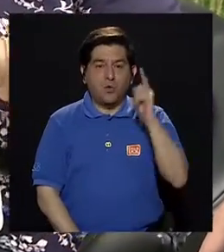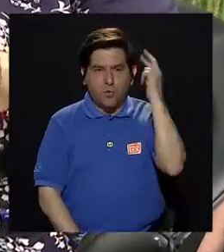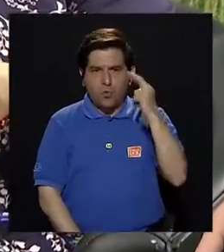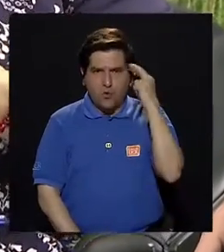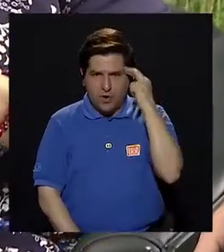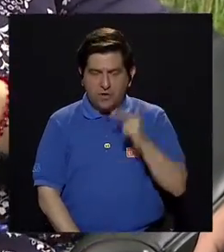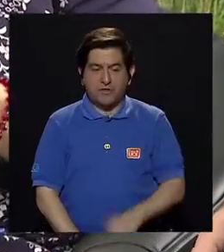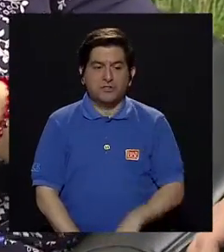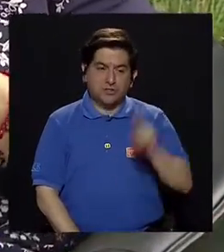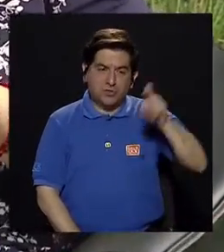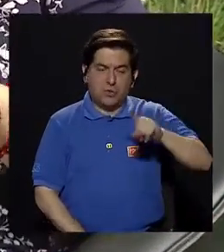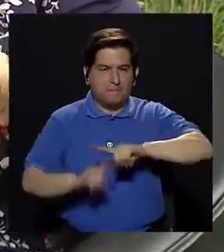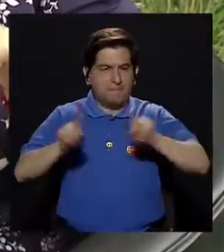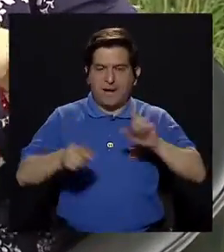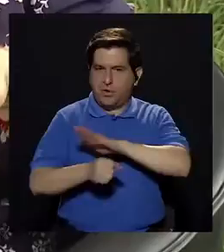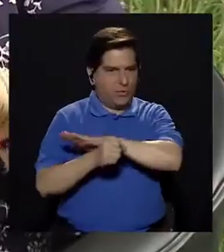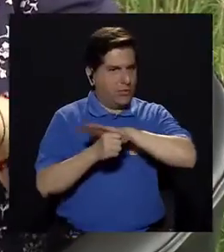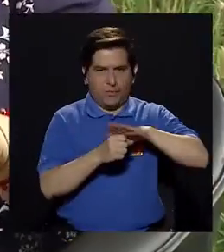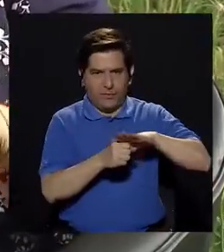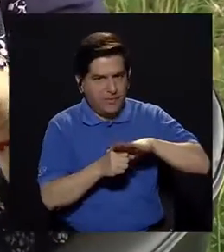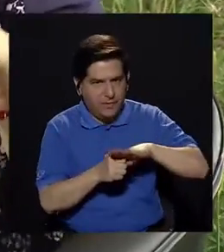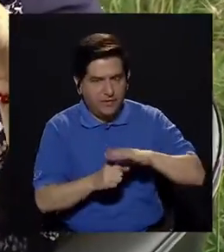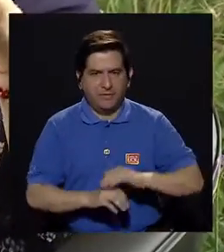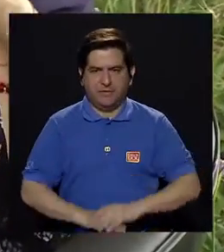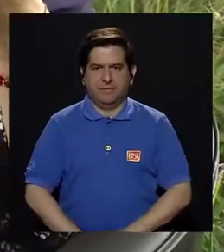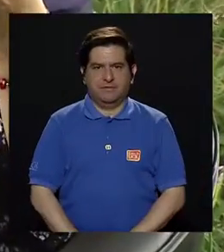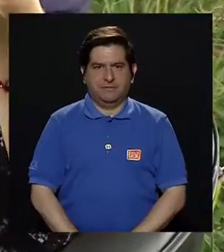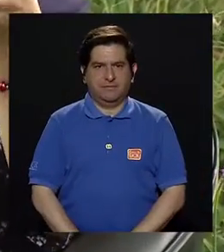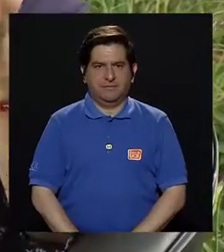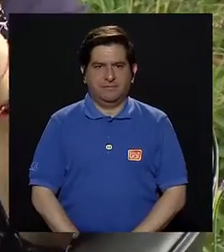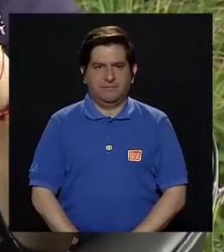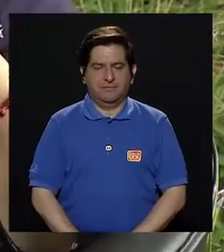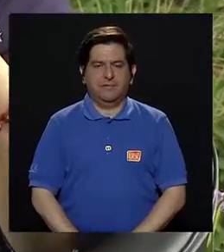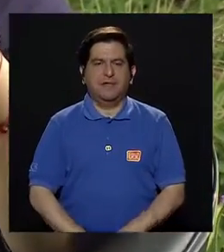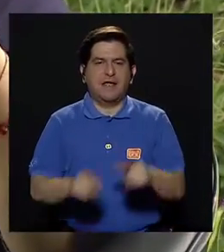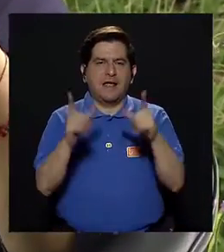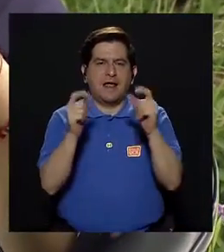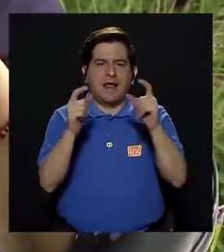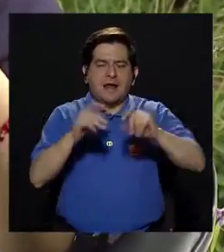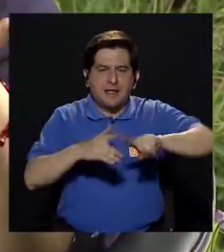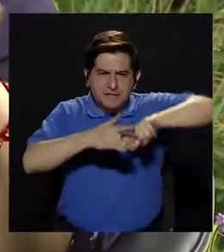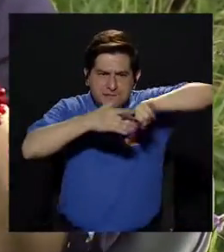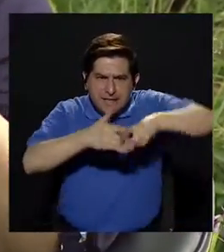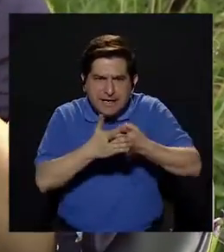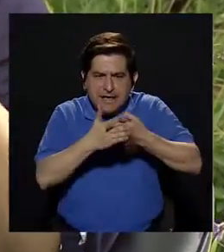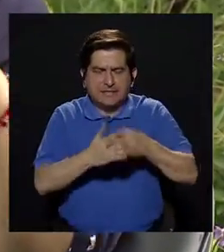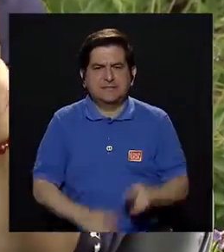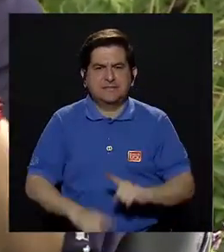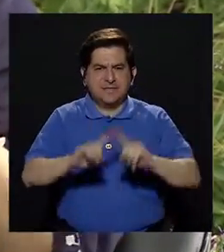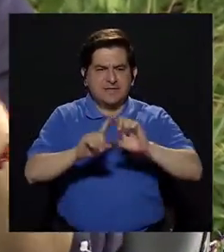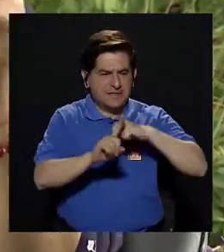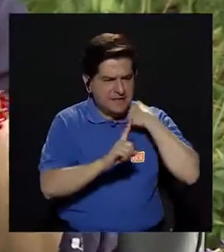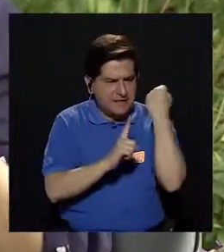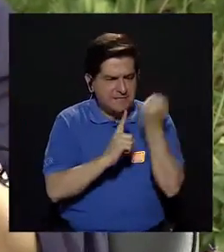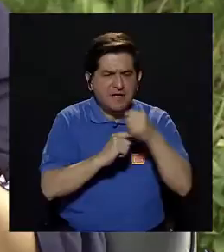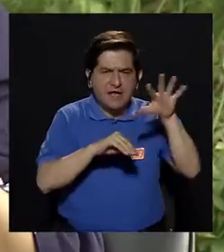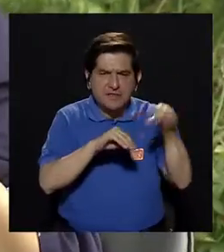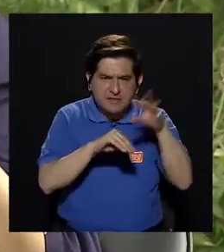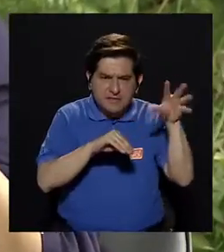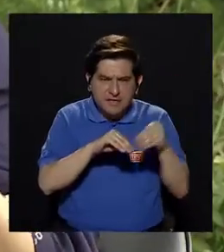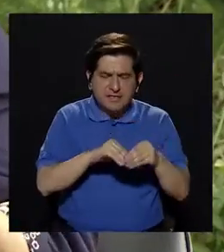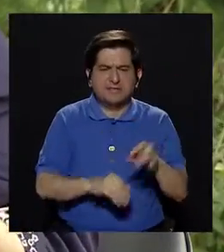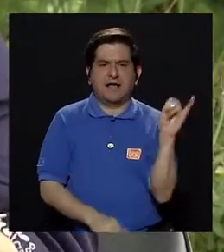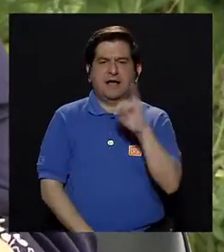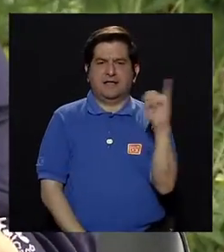necesaria pero no suficiente. Es decir, que es el cáncer se desencadena por una serie de factores que se suman